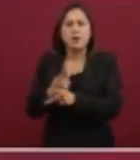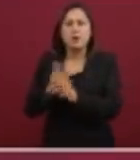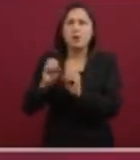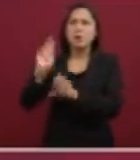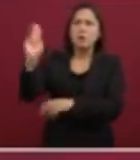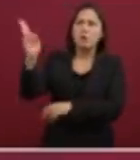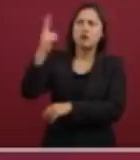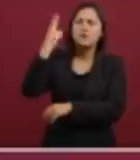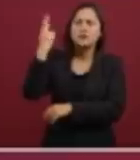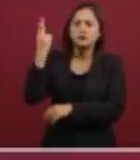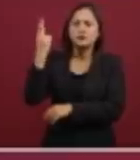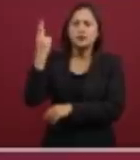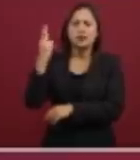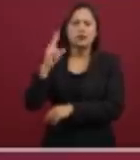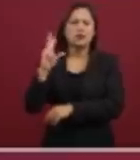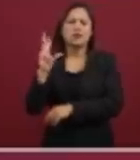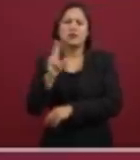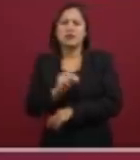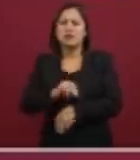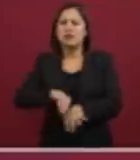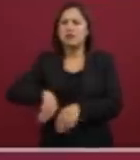con la mentira,